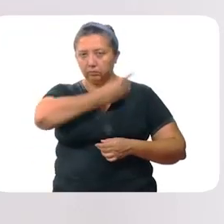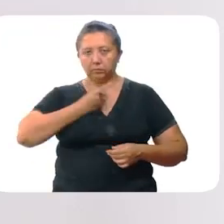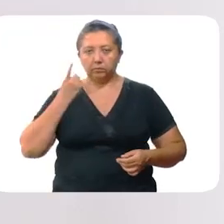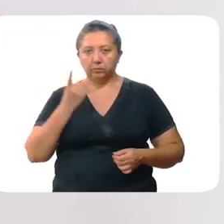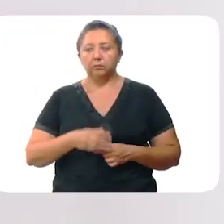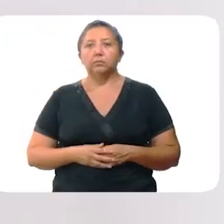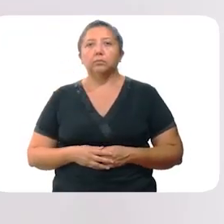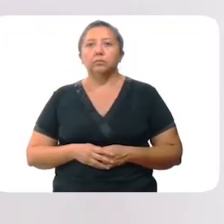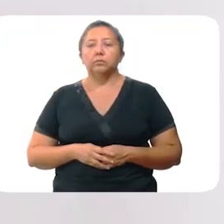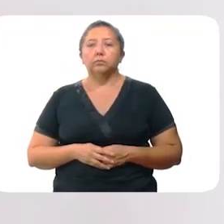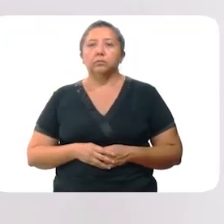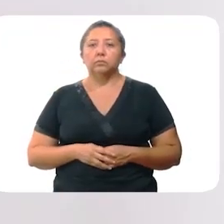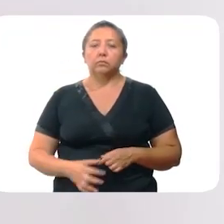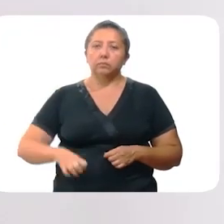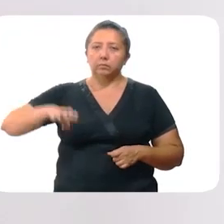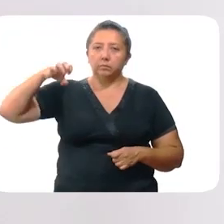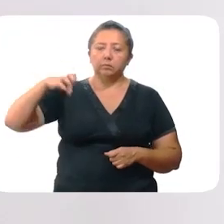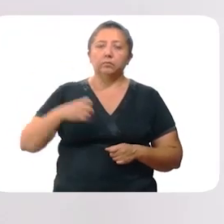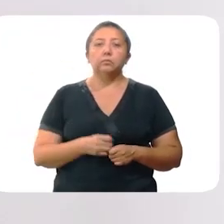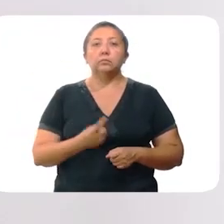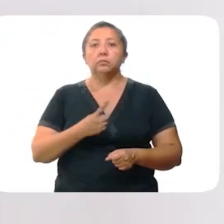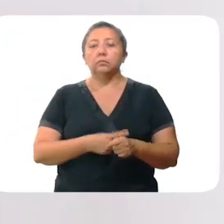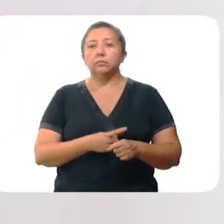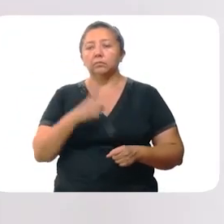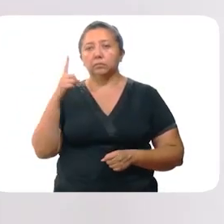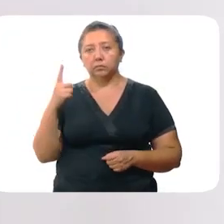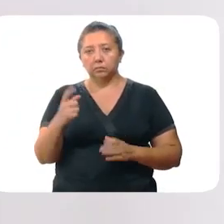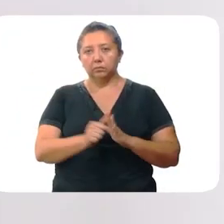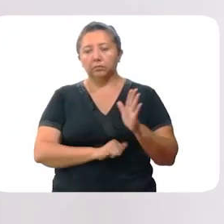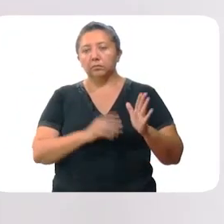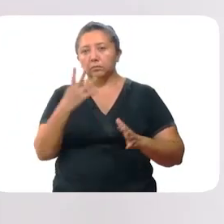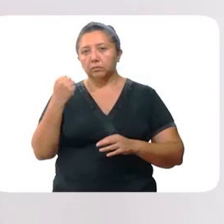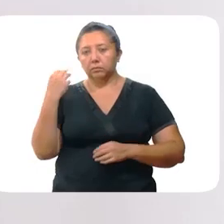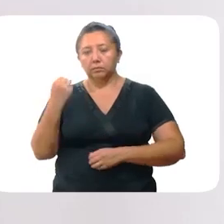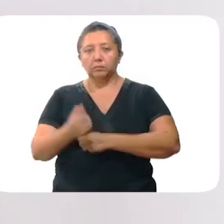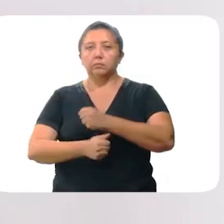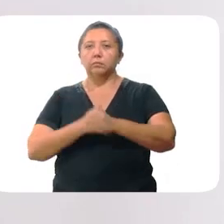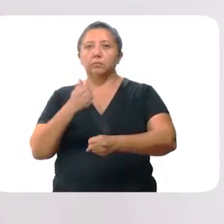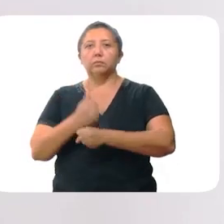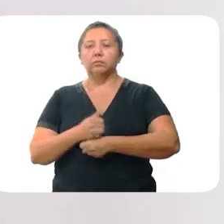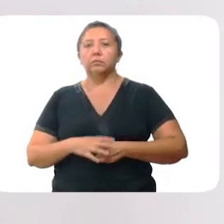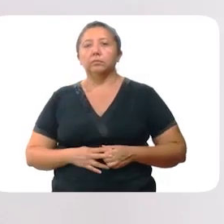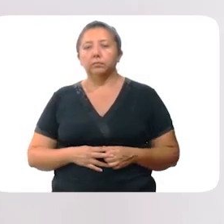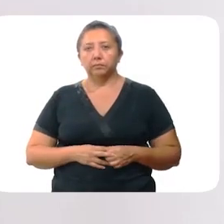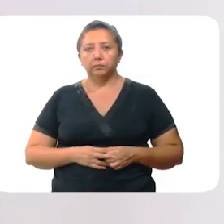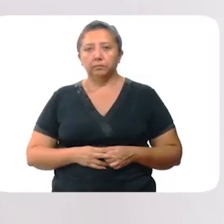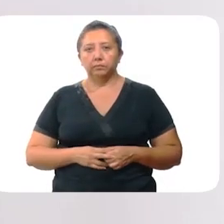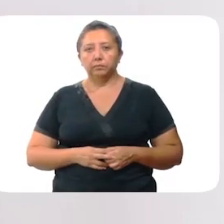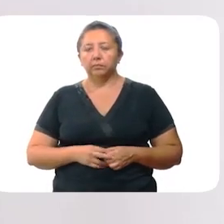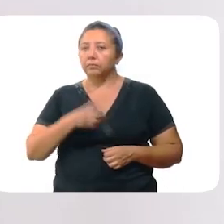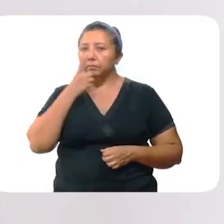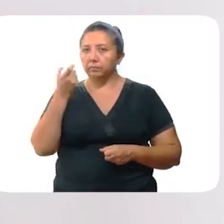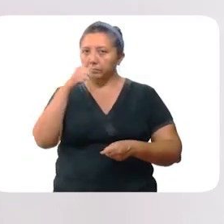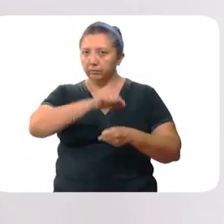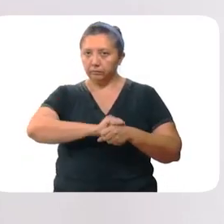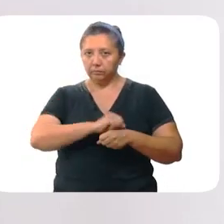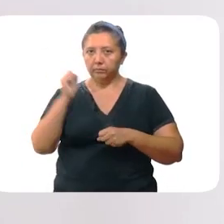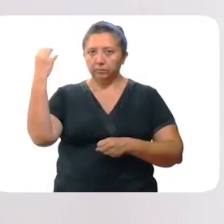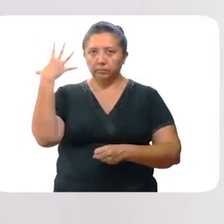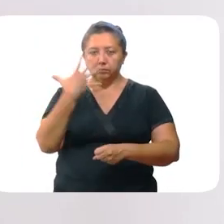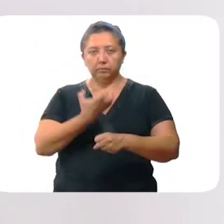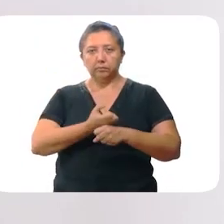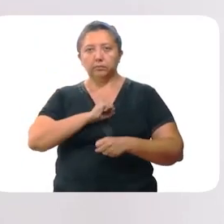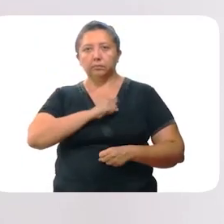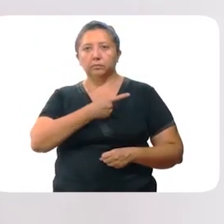espera de diagnóstico. El rango de edad de los casos es de 1 mes a 99 años. Los indicadores semanales